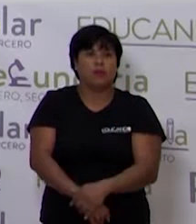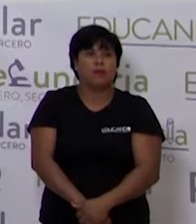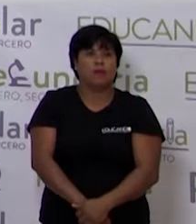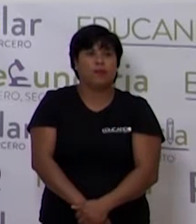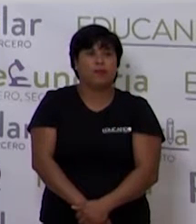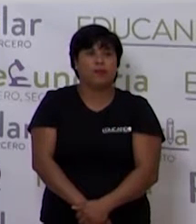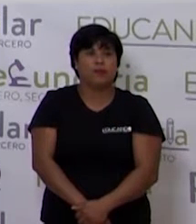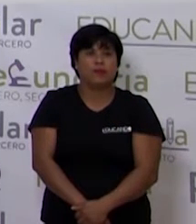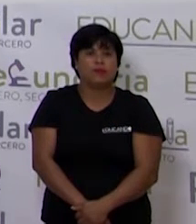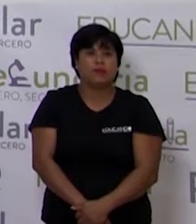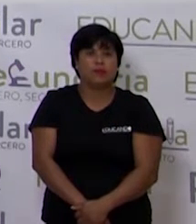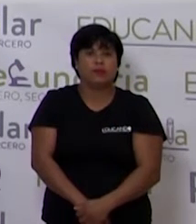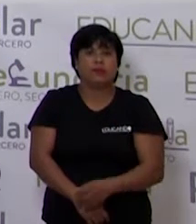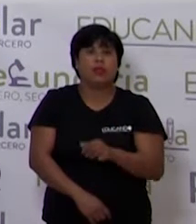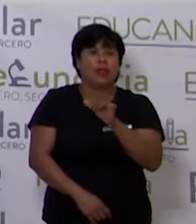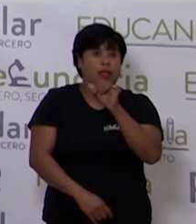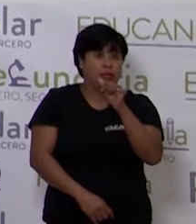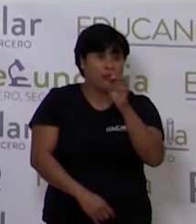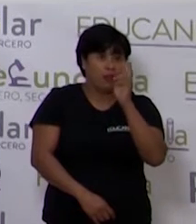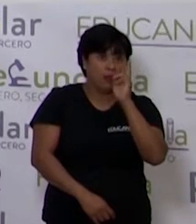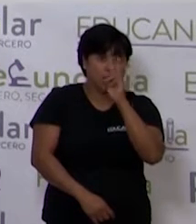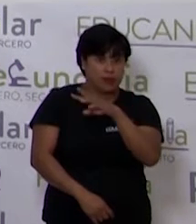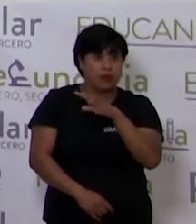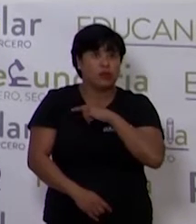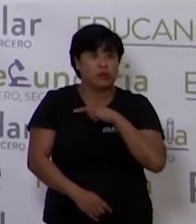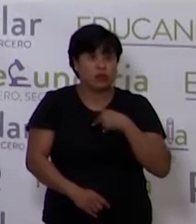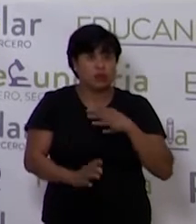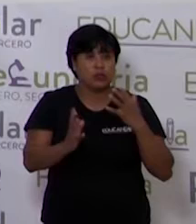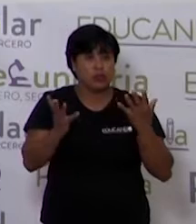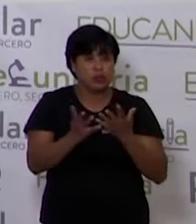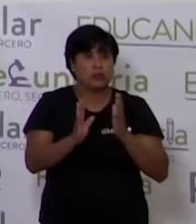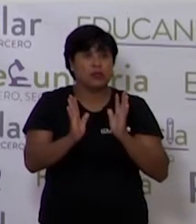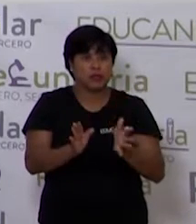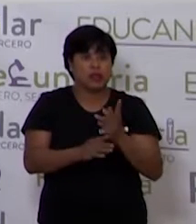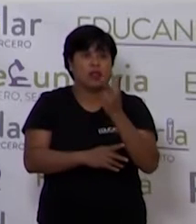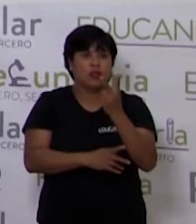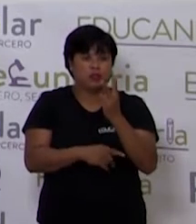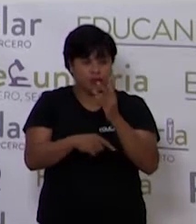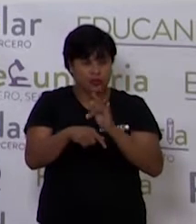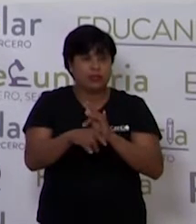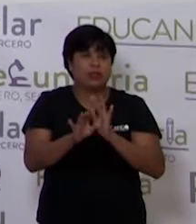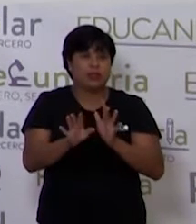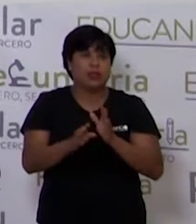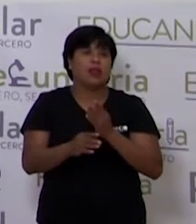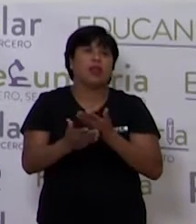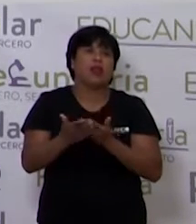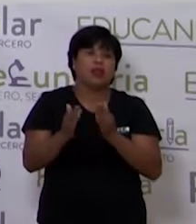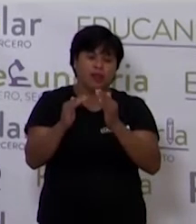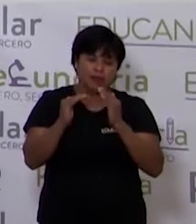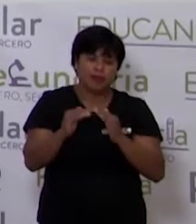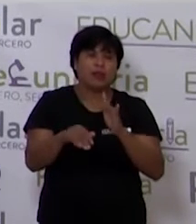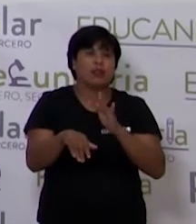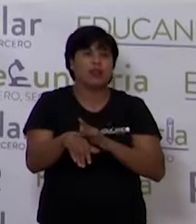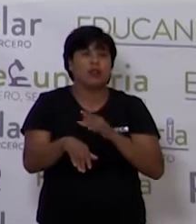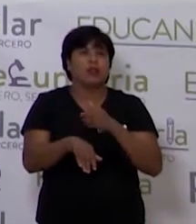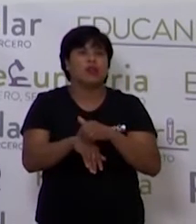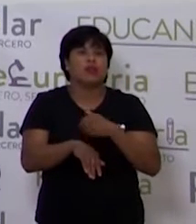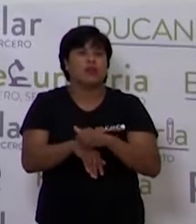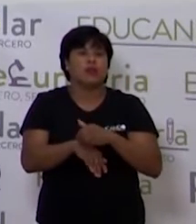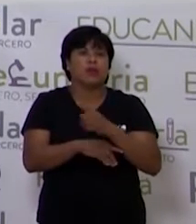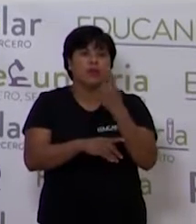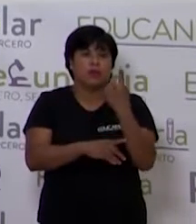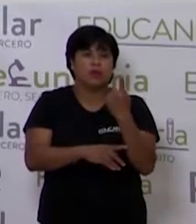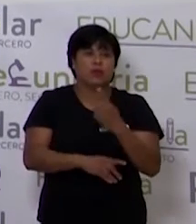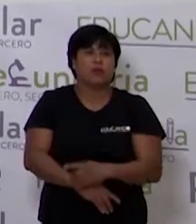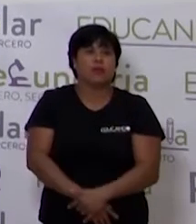Ah, ya hicimos el de 2. Gracias por decirme. Le toca a el